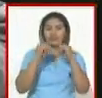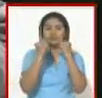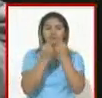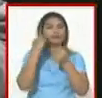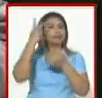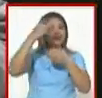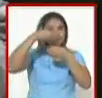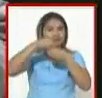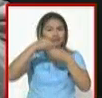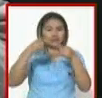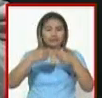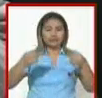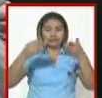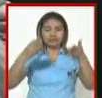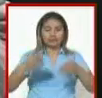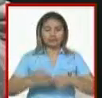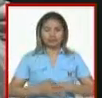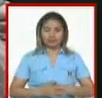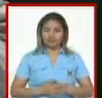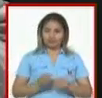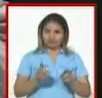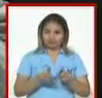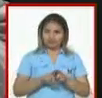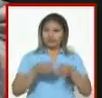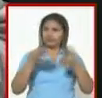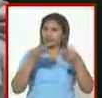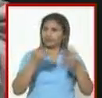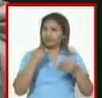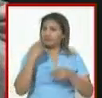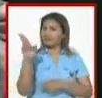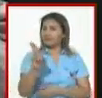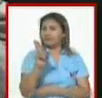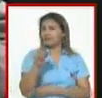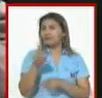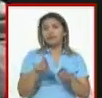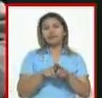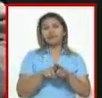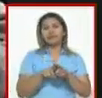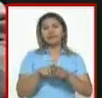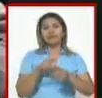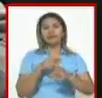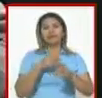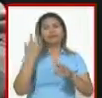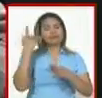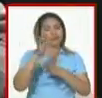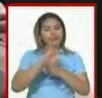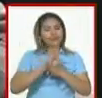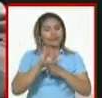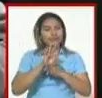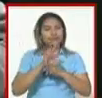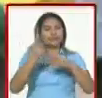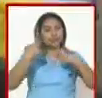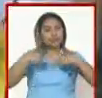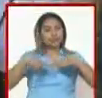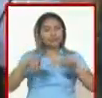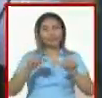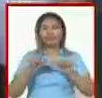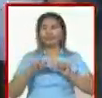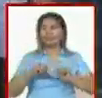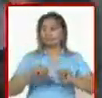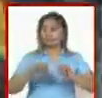estos partidos políticos de oposición y bueno que en definitiva son usados como brazo operativo para que ellos hagan